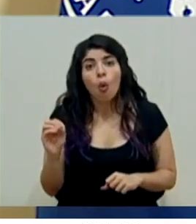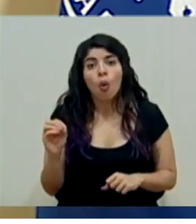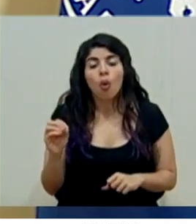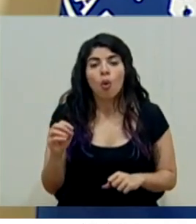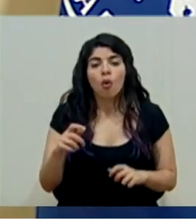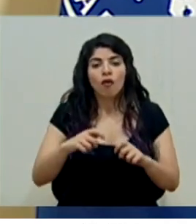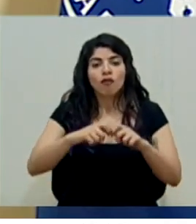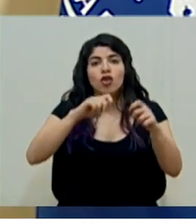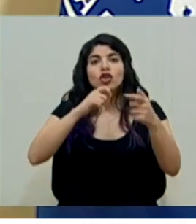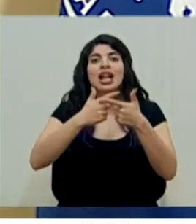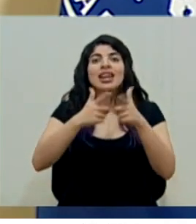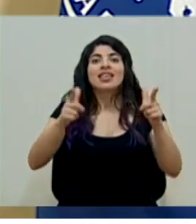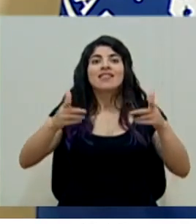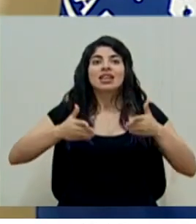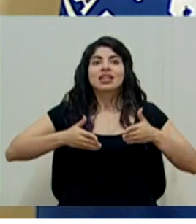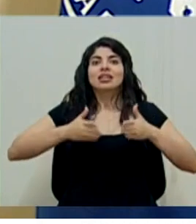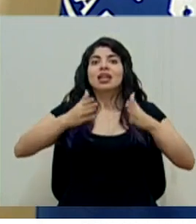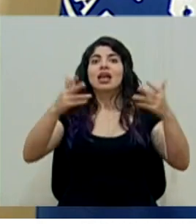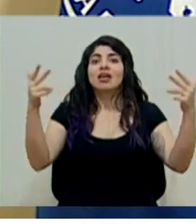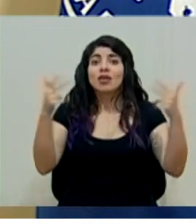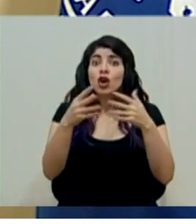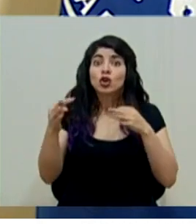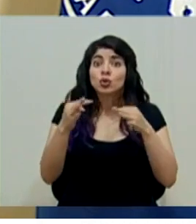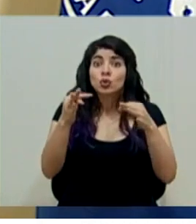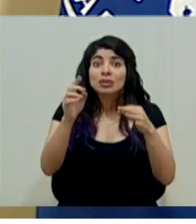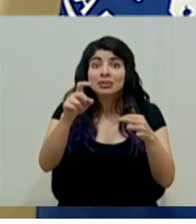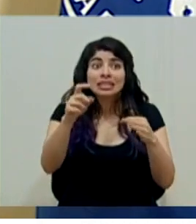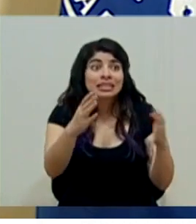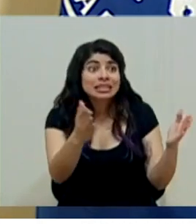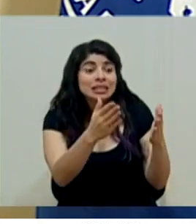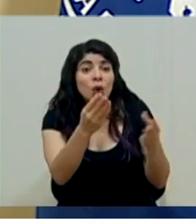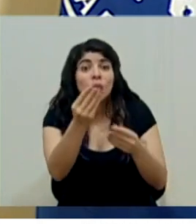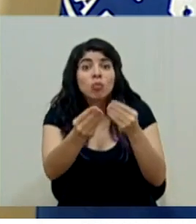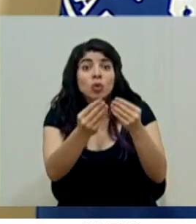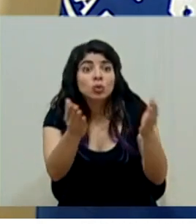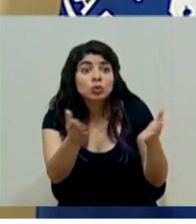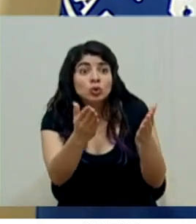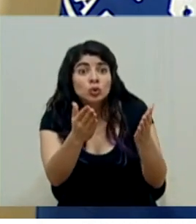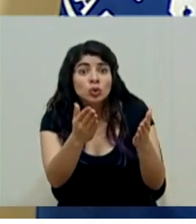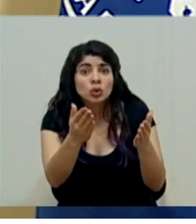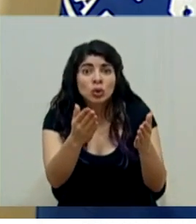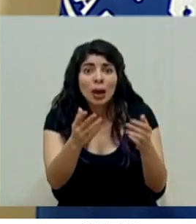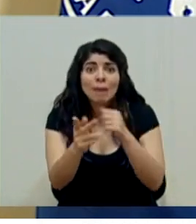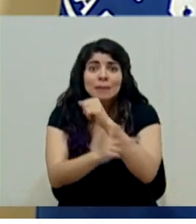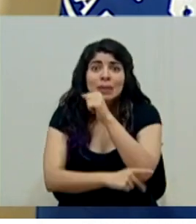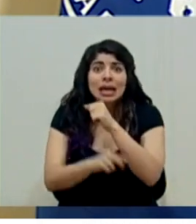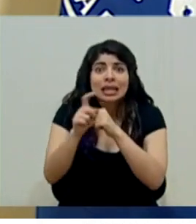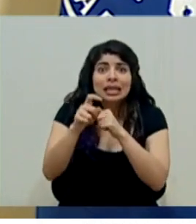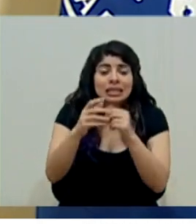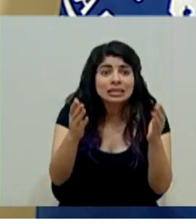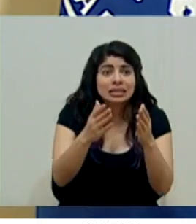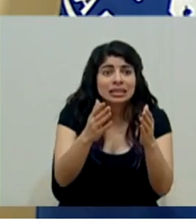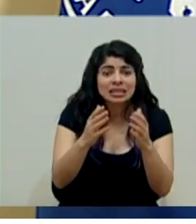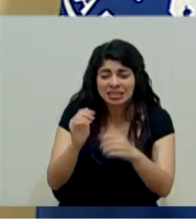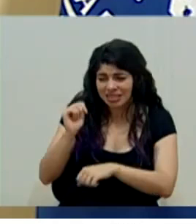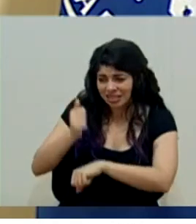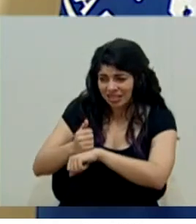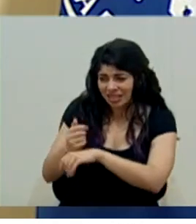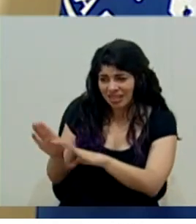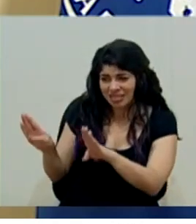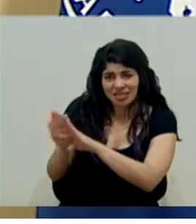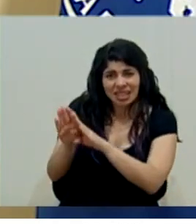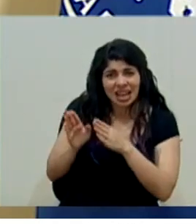violentar la libertad de tránsito en un momento donde el turismo tiene que activarse, la producción tiene que seguir y el país tiene que avanzar.